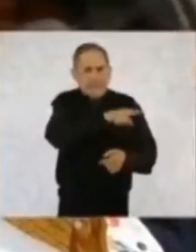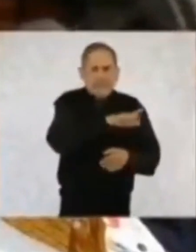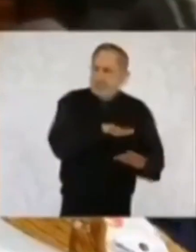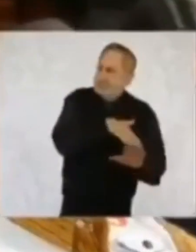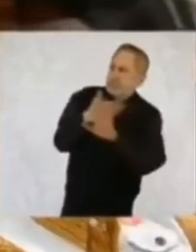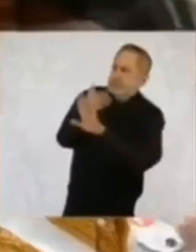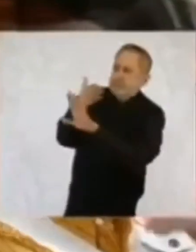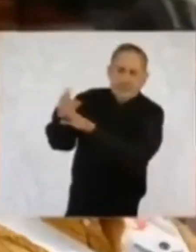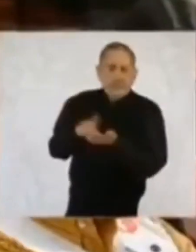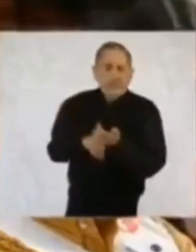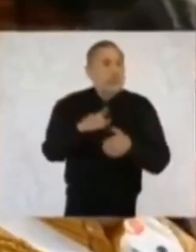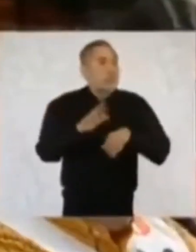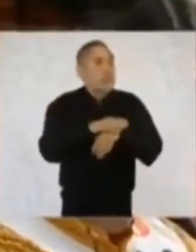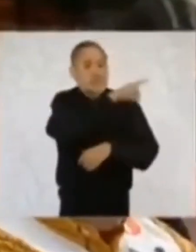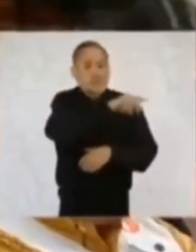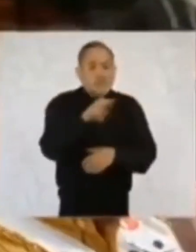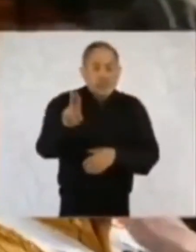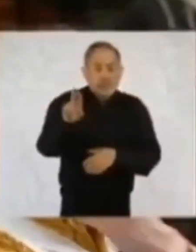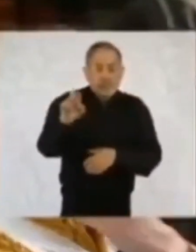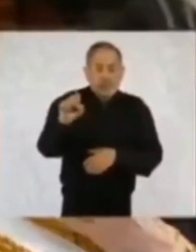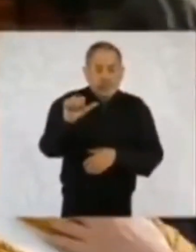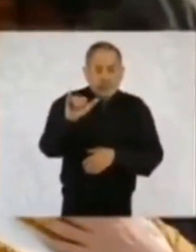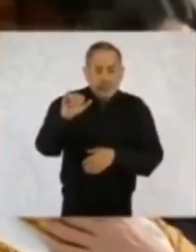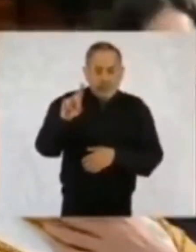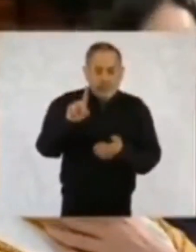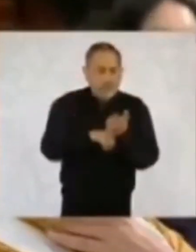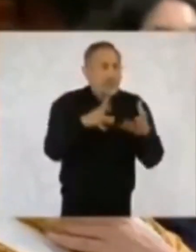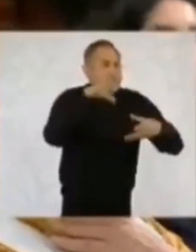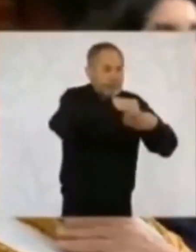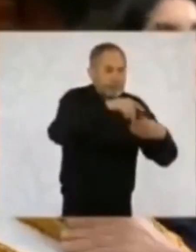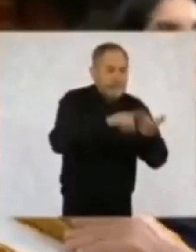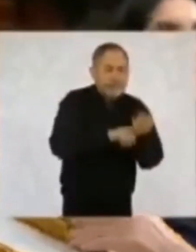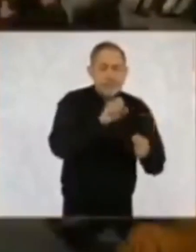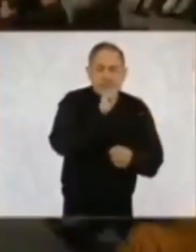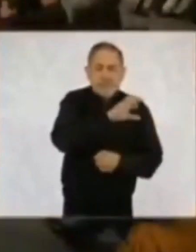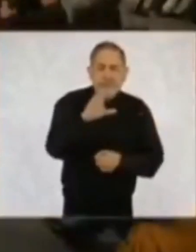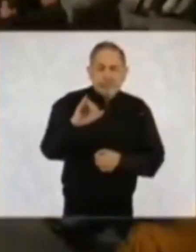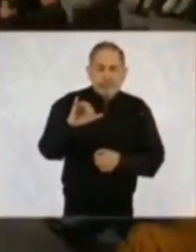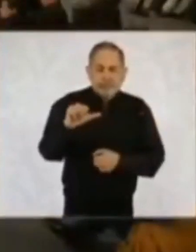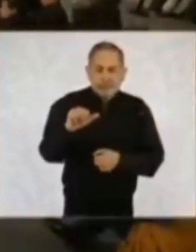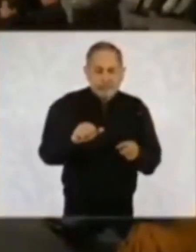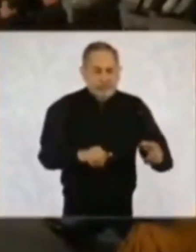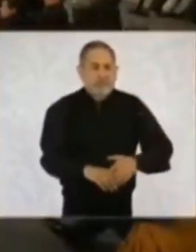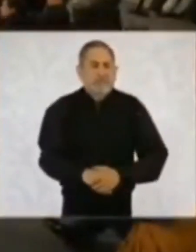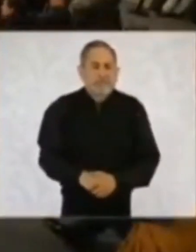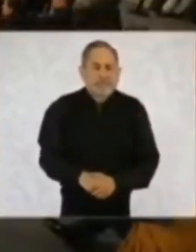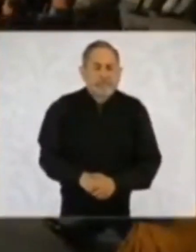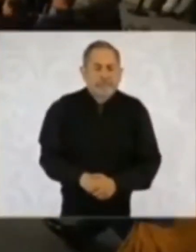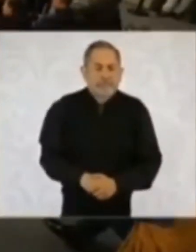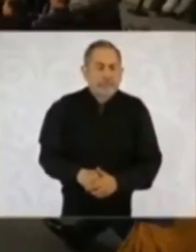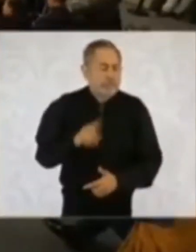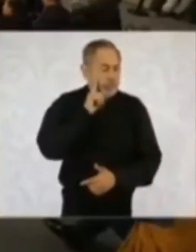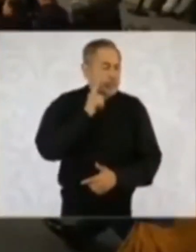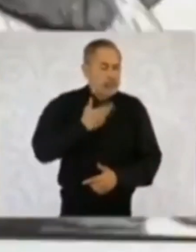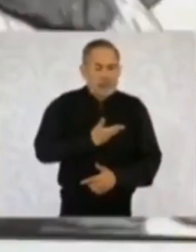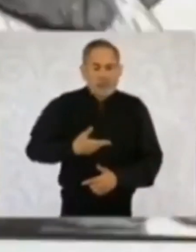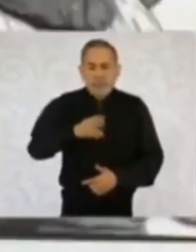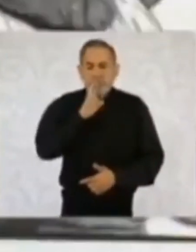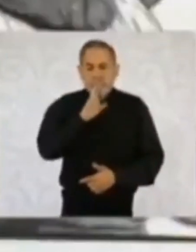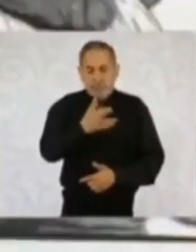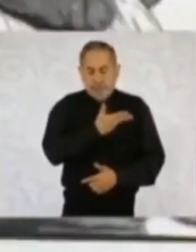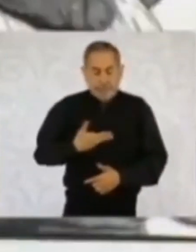golpismo, ya que la USAID formaba parte de uno de los brazos de la CIA. Esa sería mi pregunta, presidente. Sí, hay una parte de lo que